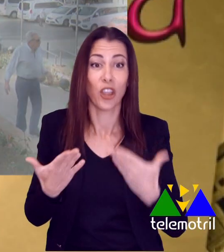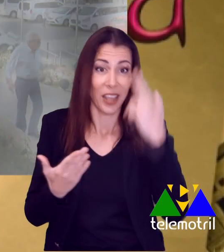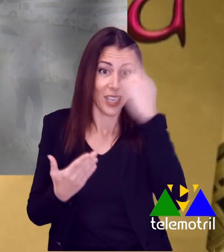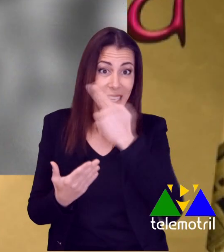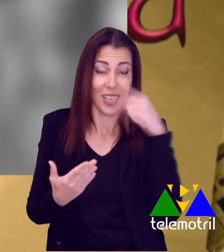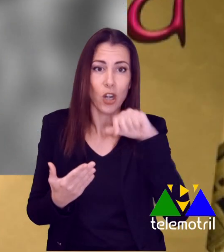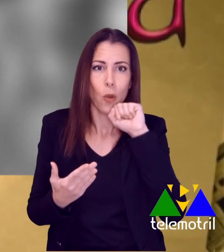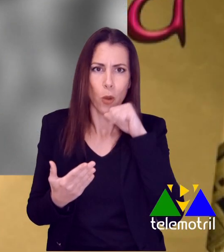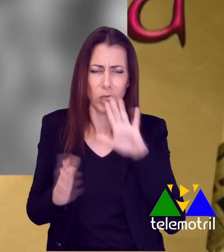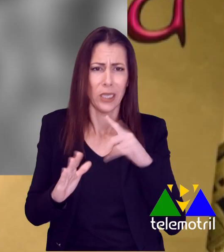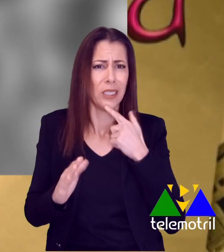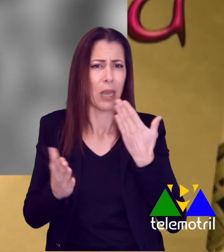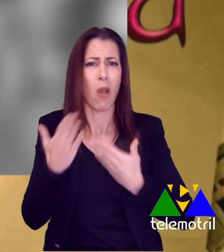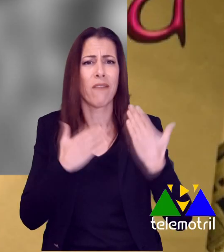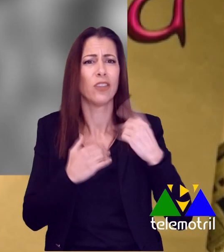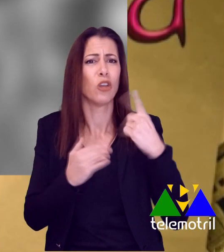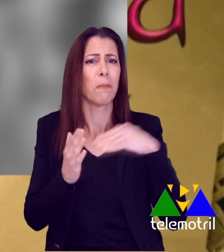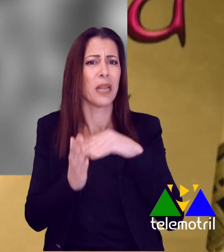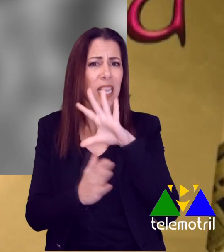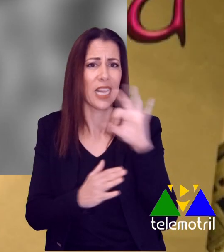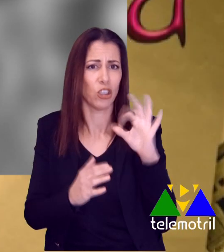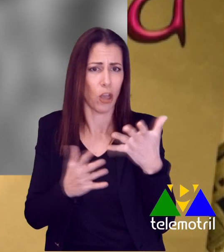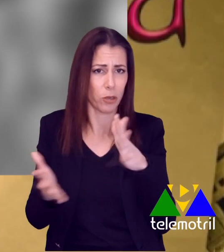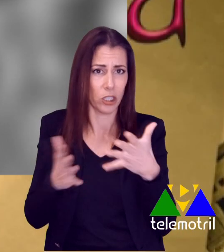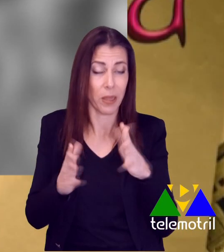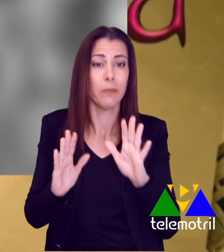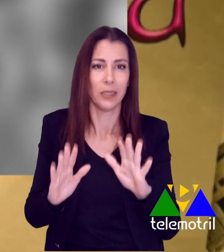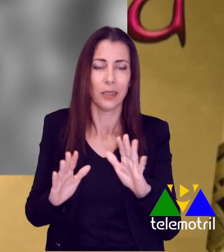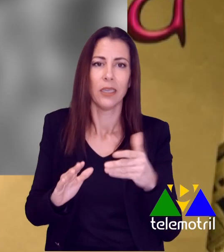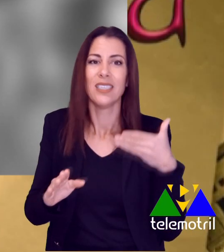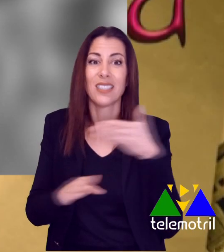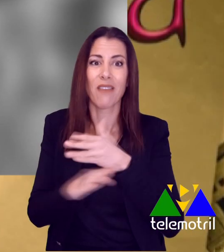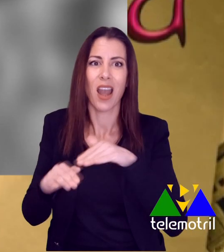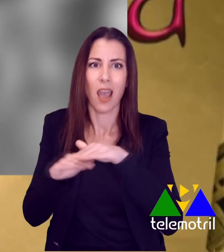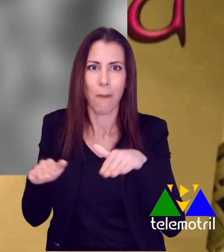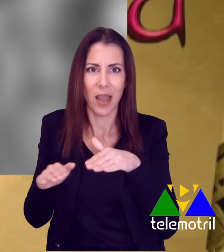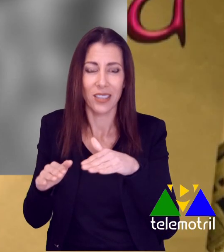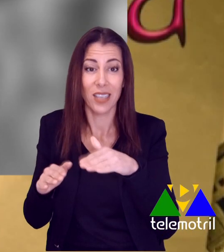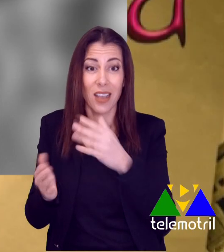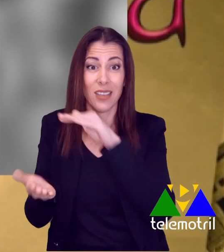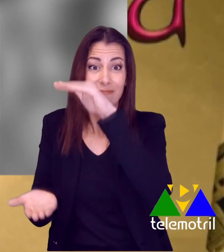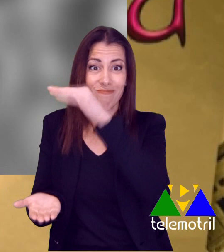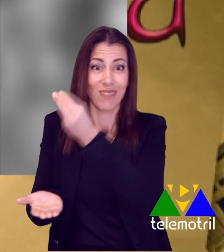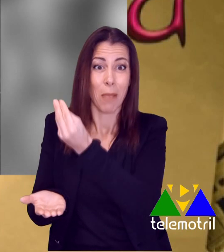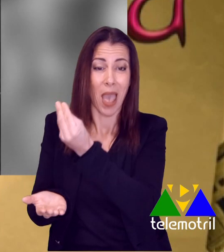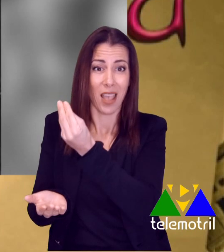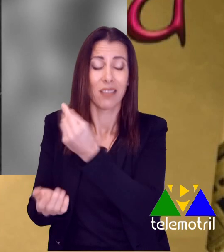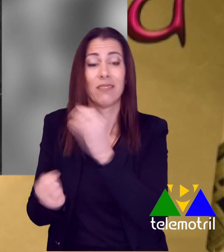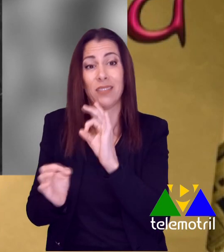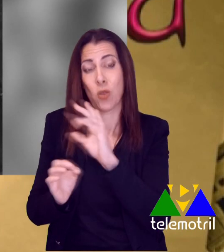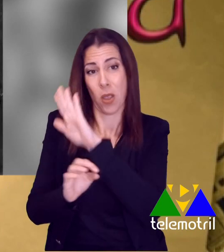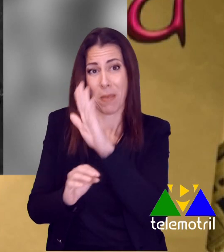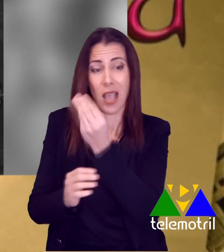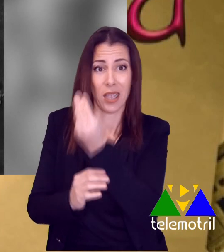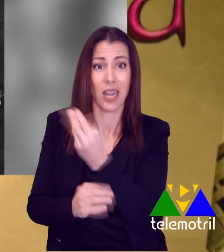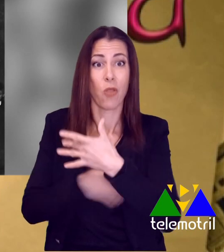Motril, eso estamos hablando de 1500 aproximadamente, se van para la playa, se traen a esa imagen